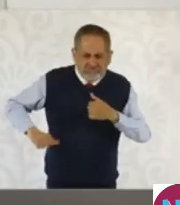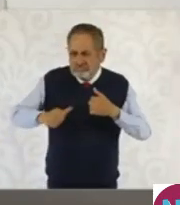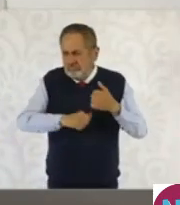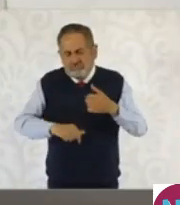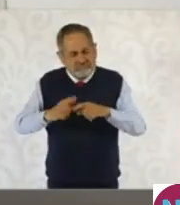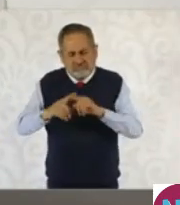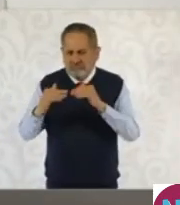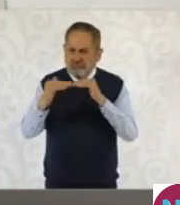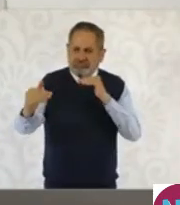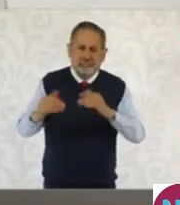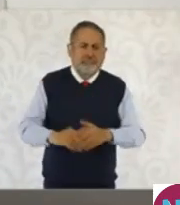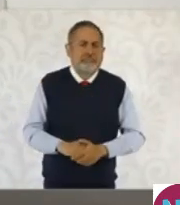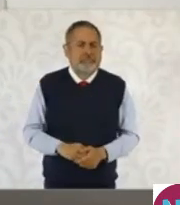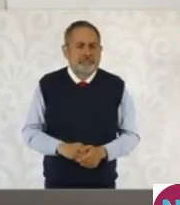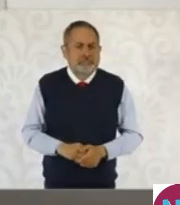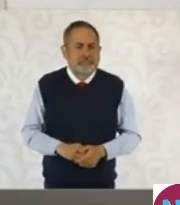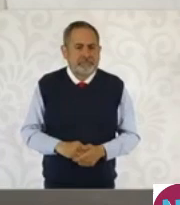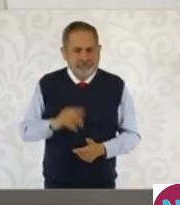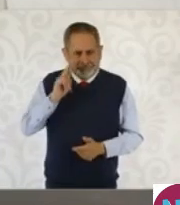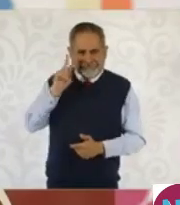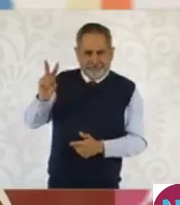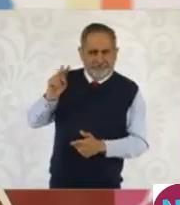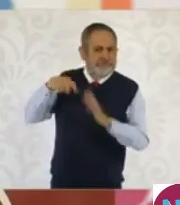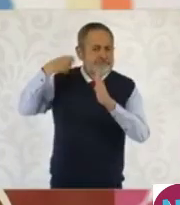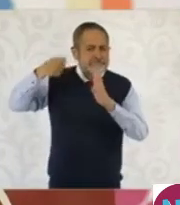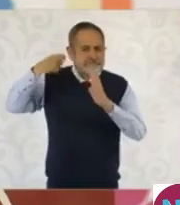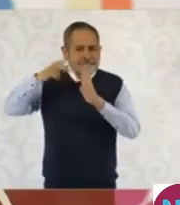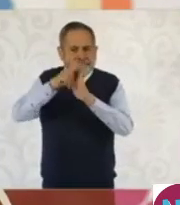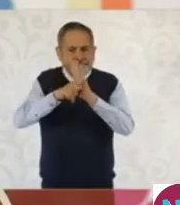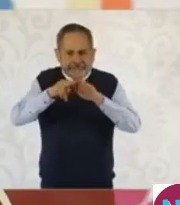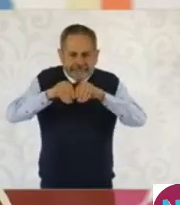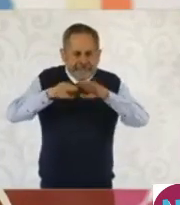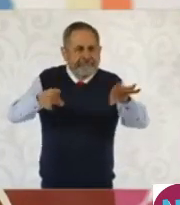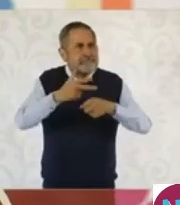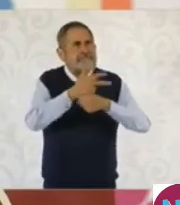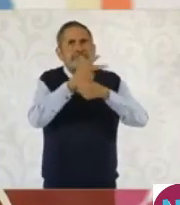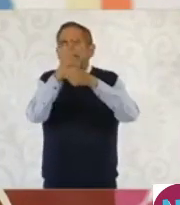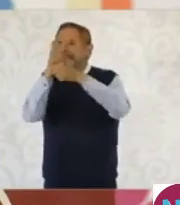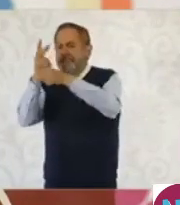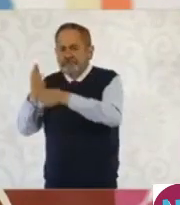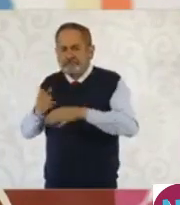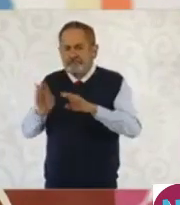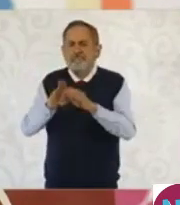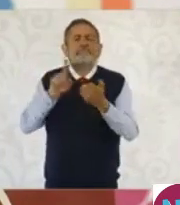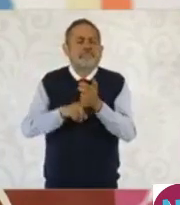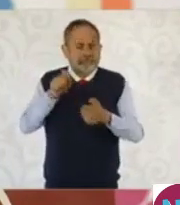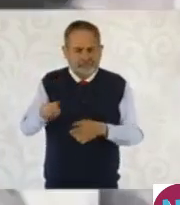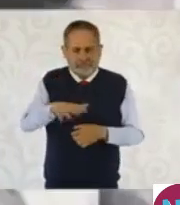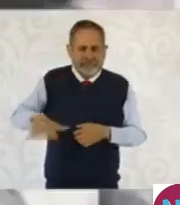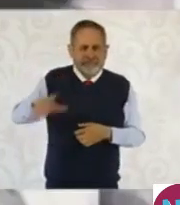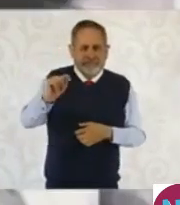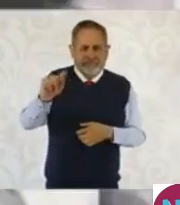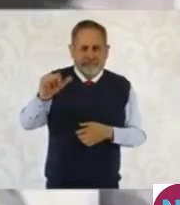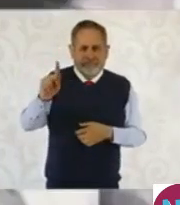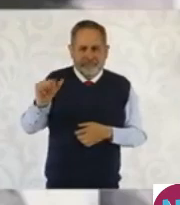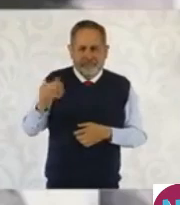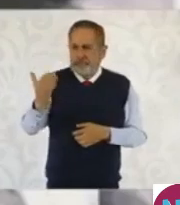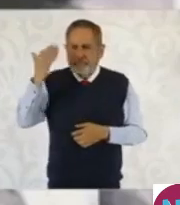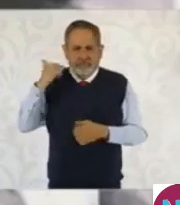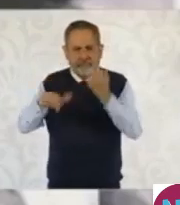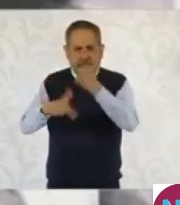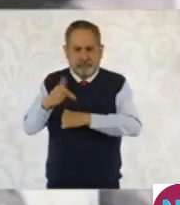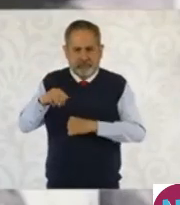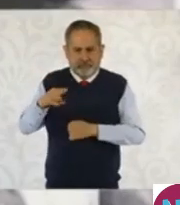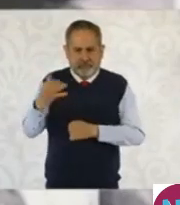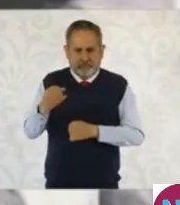Siguiente, por favor. Les quisiéramos compartir un video que refleja lo que está ocurriendo en Tlapa desde el 12 de mayo que hemos